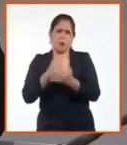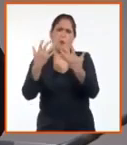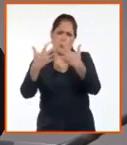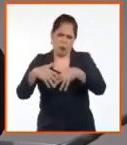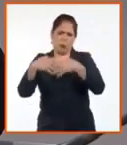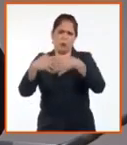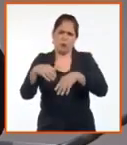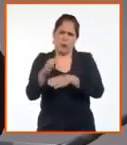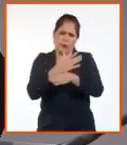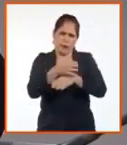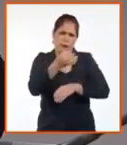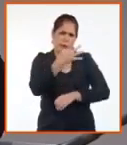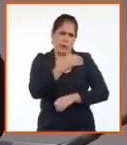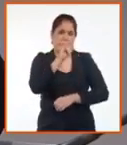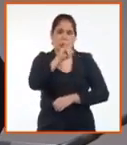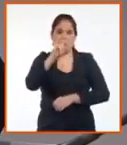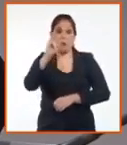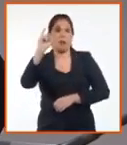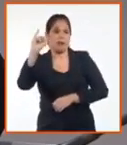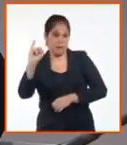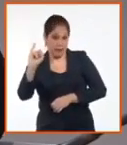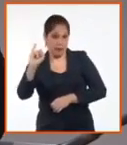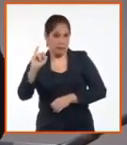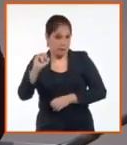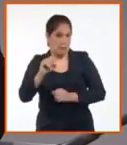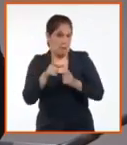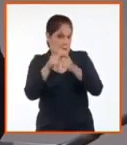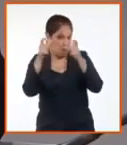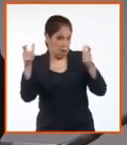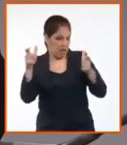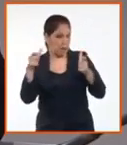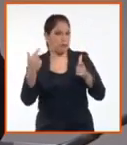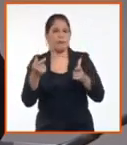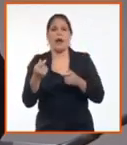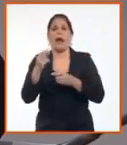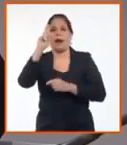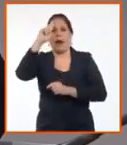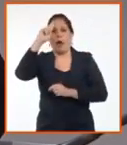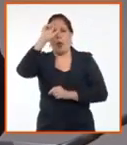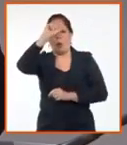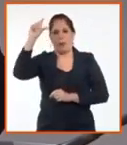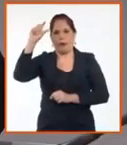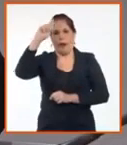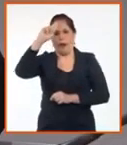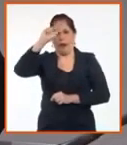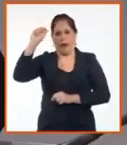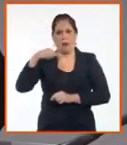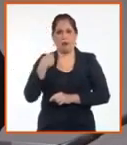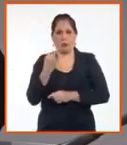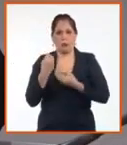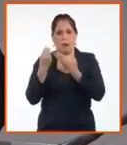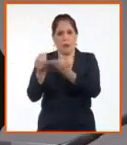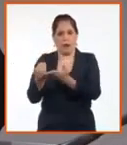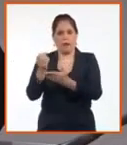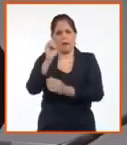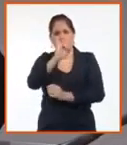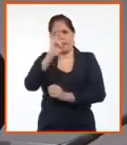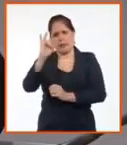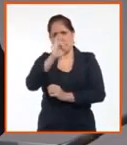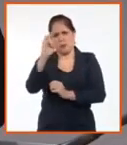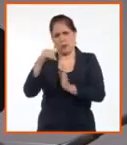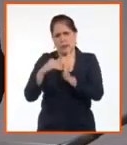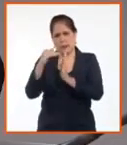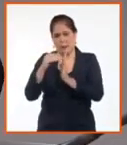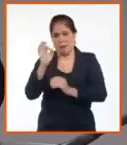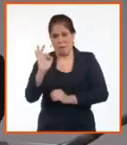la mayor parte esos productos están destinados al sistema de salud pública sean autos suministramos 757 de todos esos